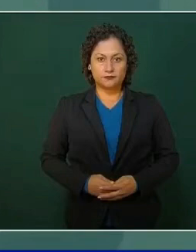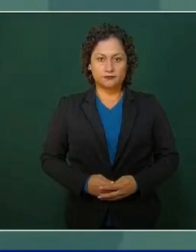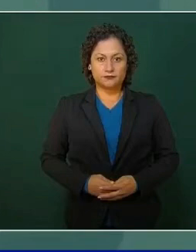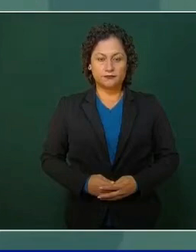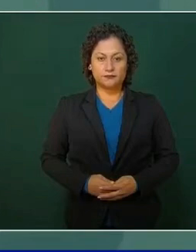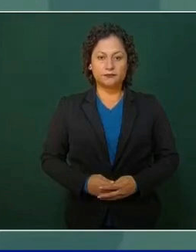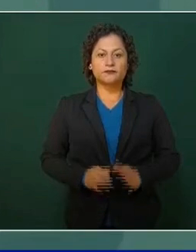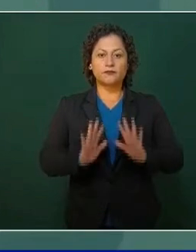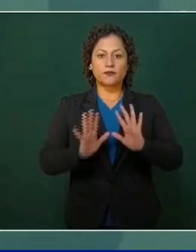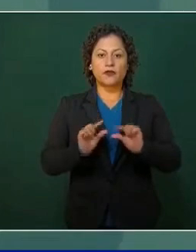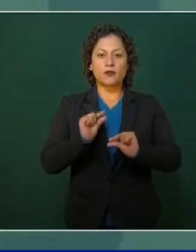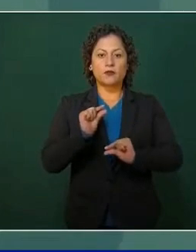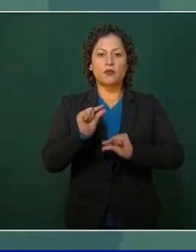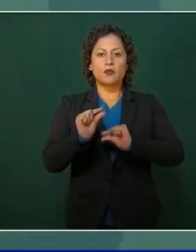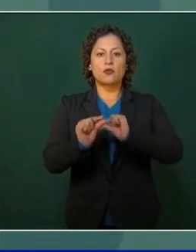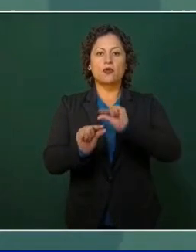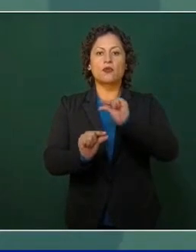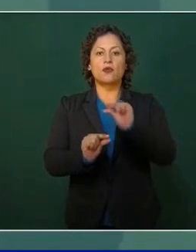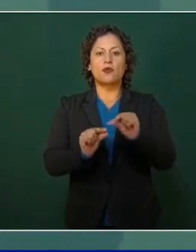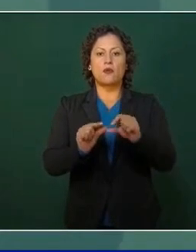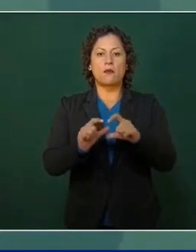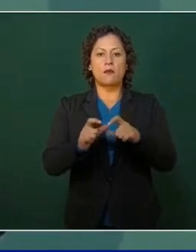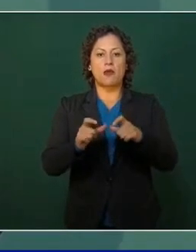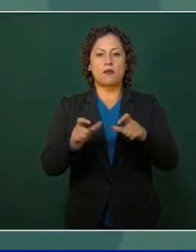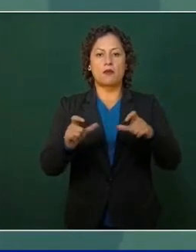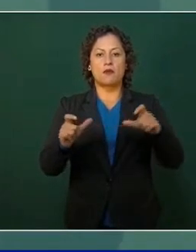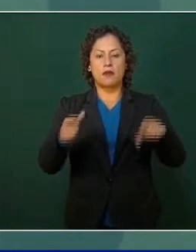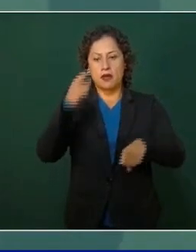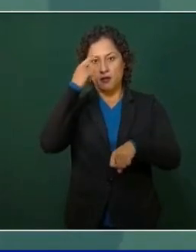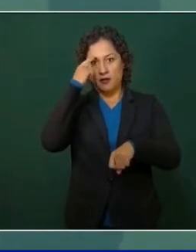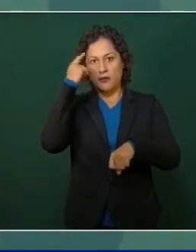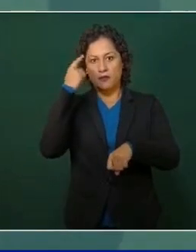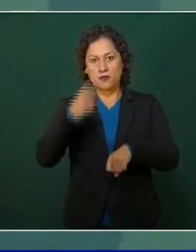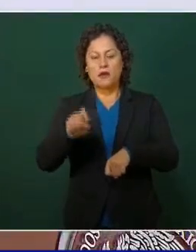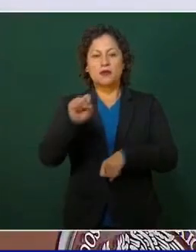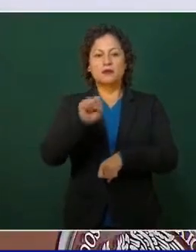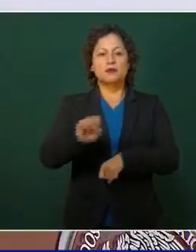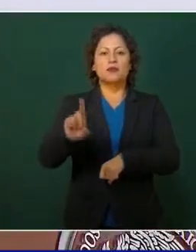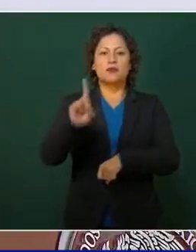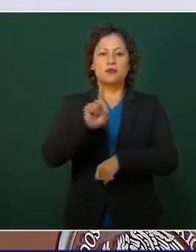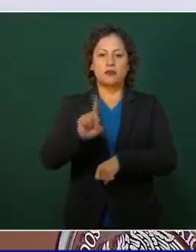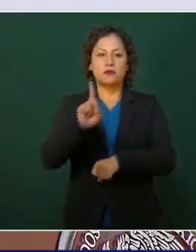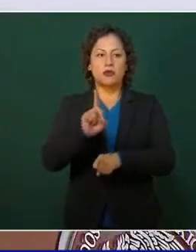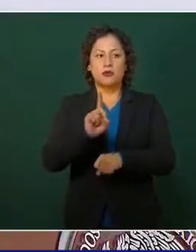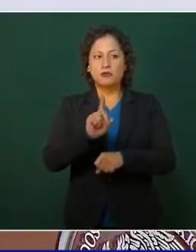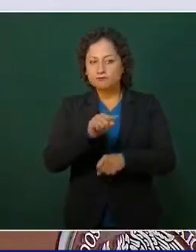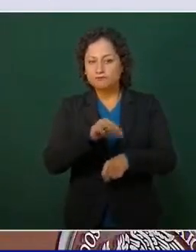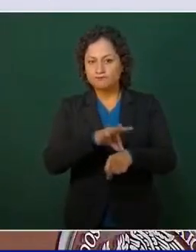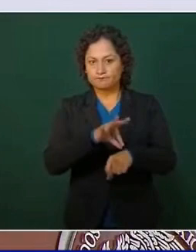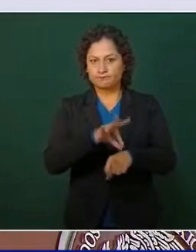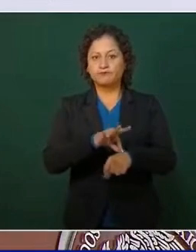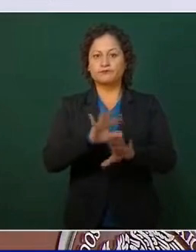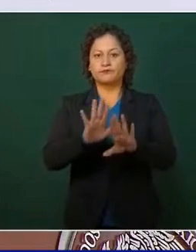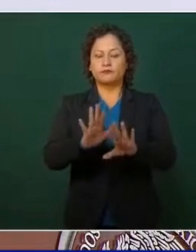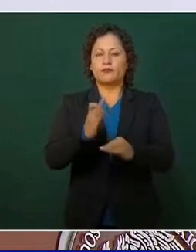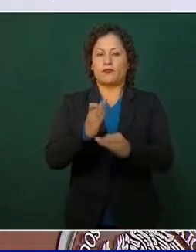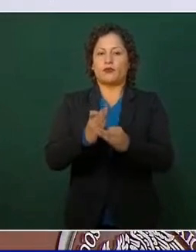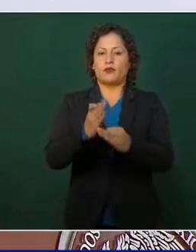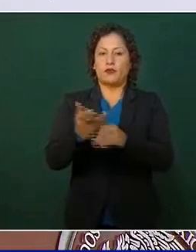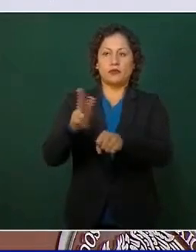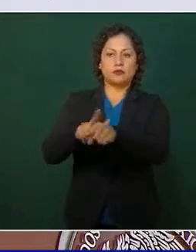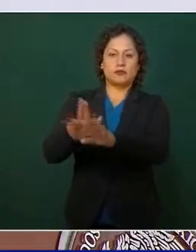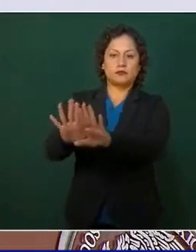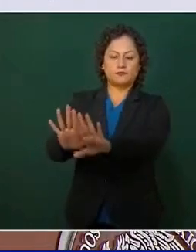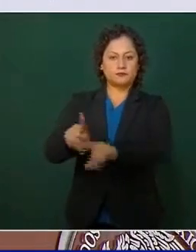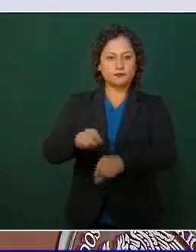está incrementando, también se está buscando para que el fin de semana. Ahorita ese planteamiento está en las clínicas, no en los hospitales, sino en las